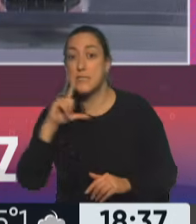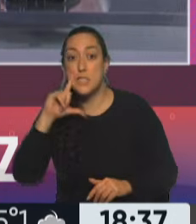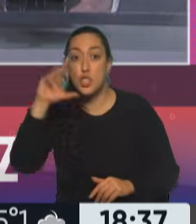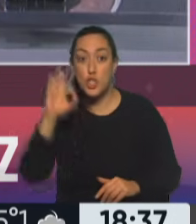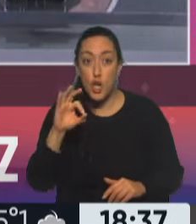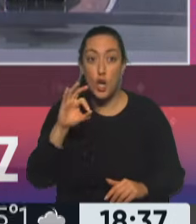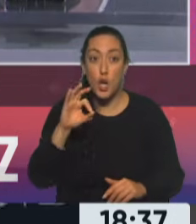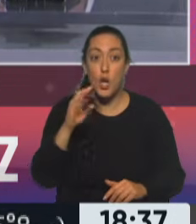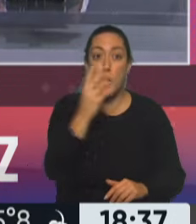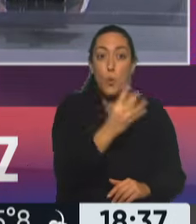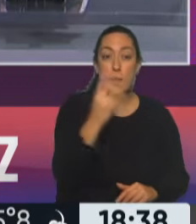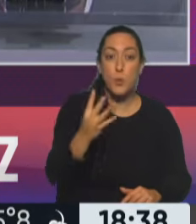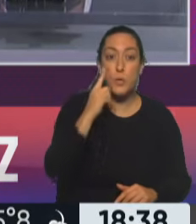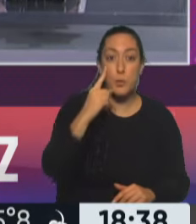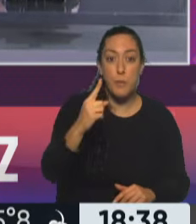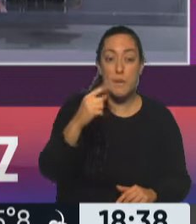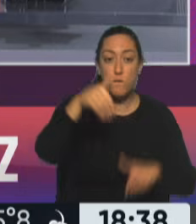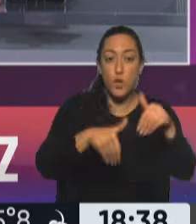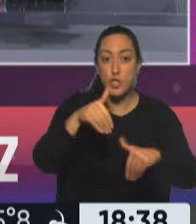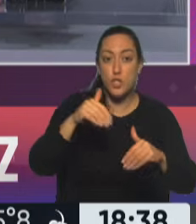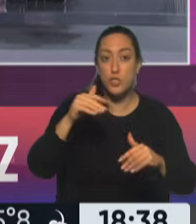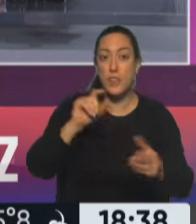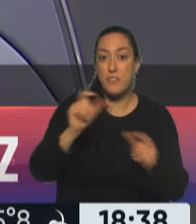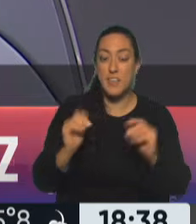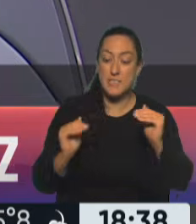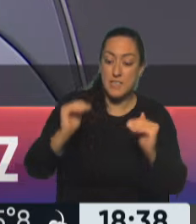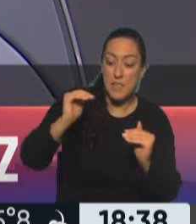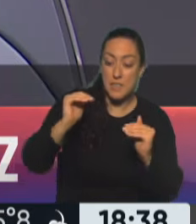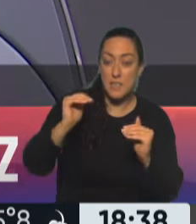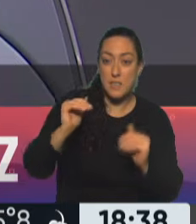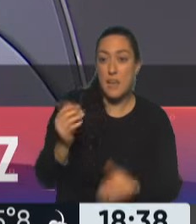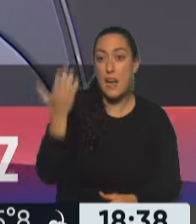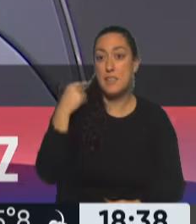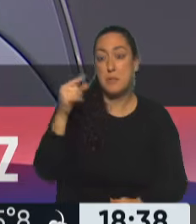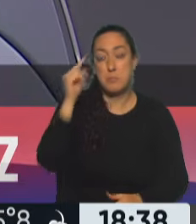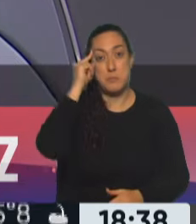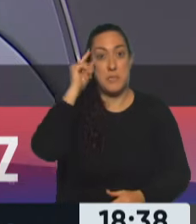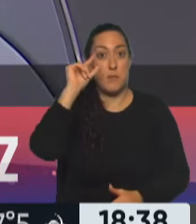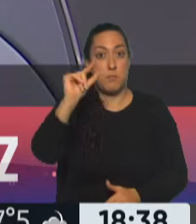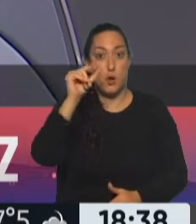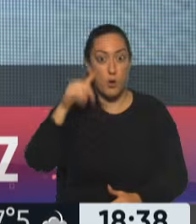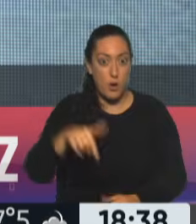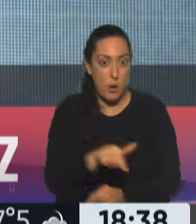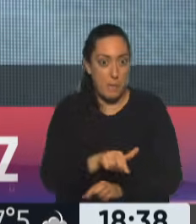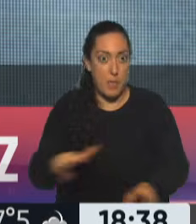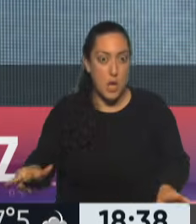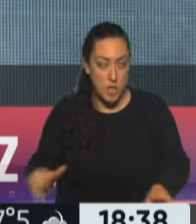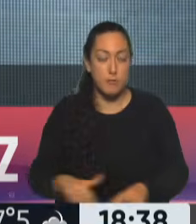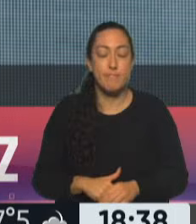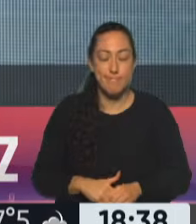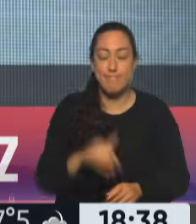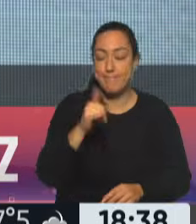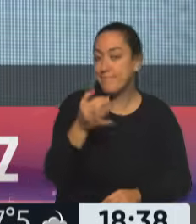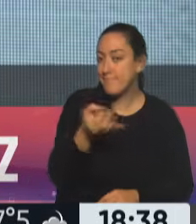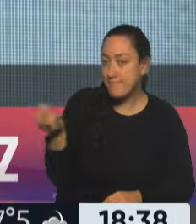por 44.000 votos, ¿no? Y hablábamos de que era poca diferencia igual, ¿no? Sí, claro, tal cual. Y de hecho, también la otra cuestión